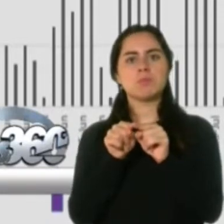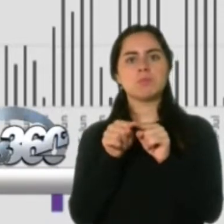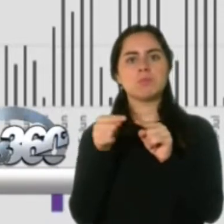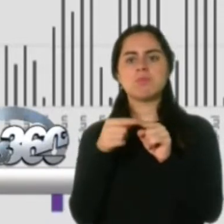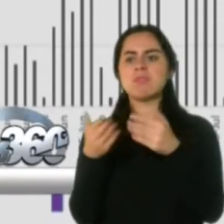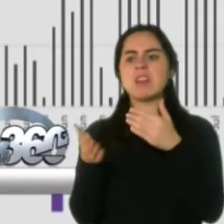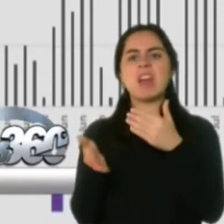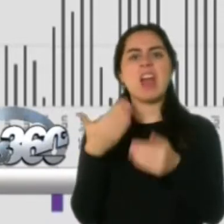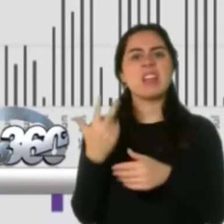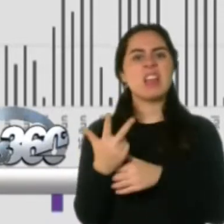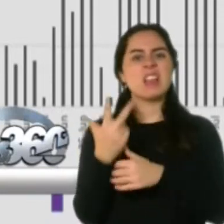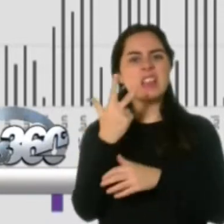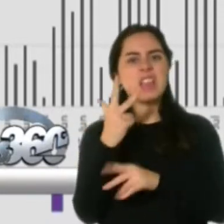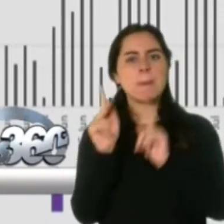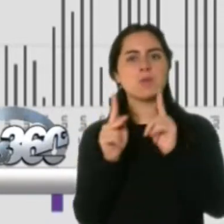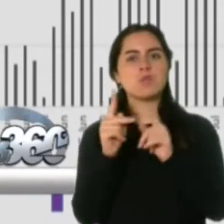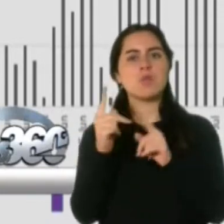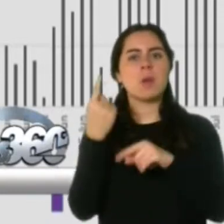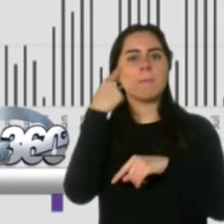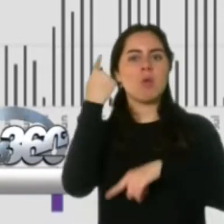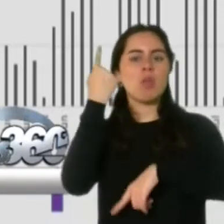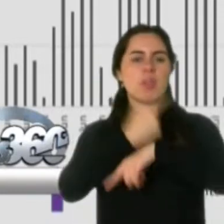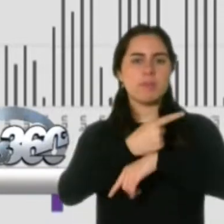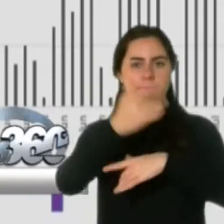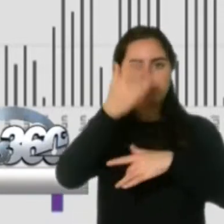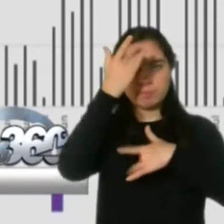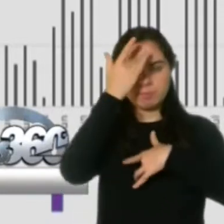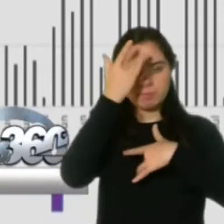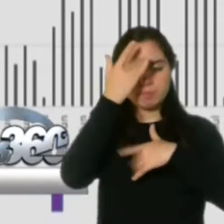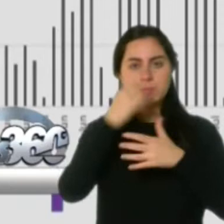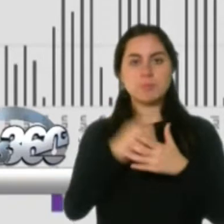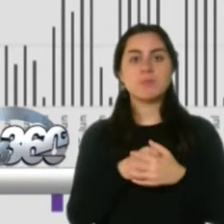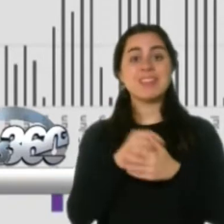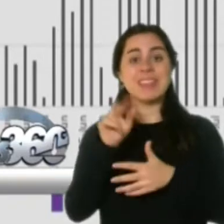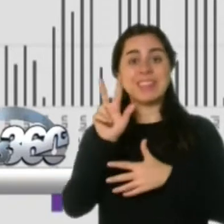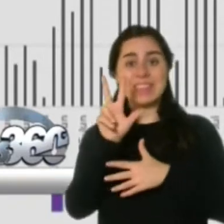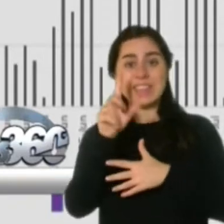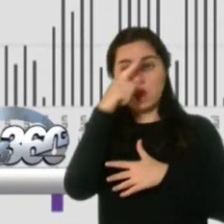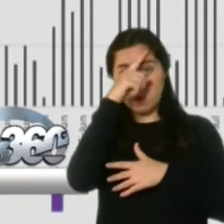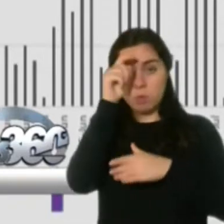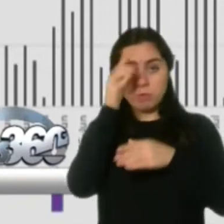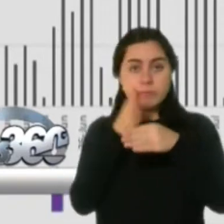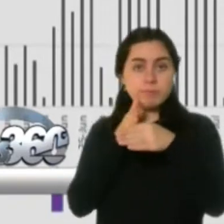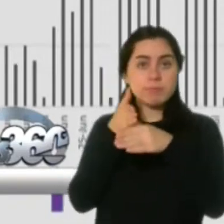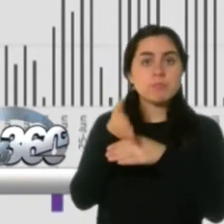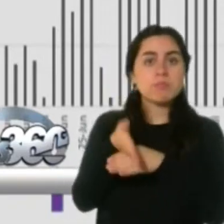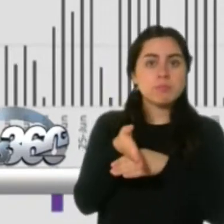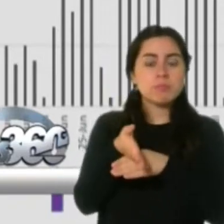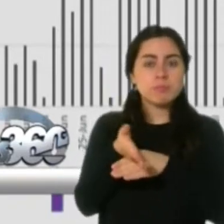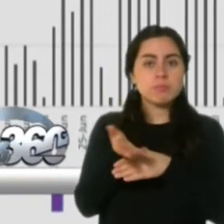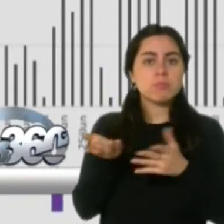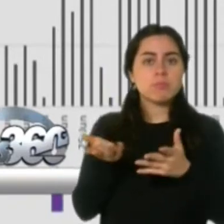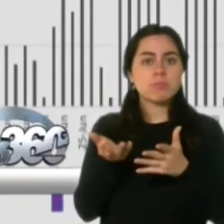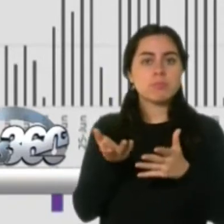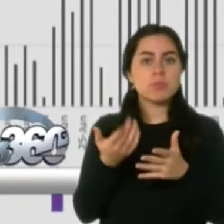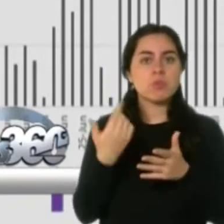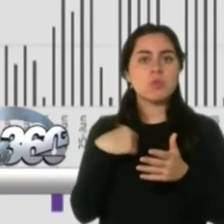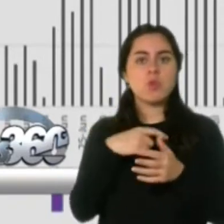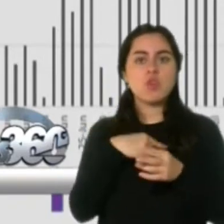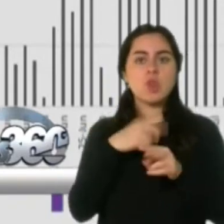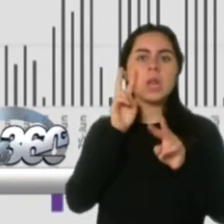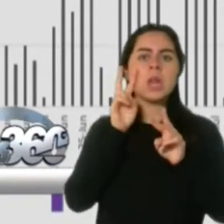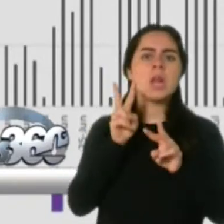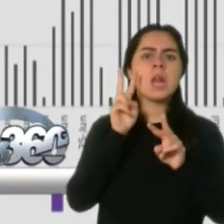casi 3 casos por día. A partir del 3 de junio nos mantuvimos con un mínimo de